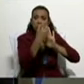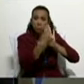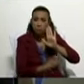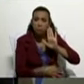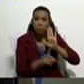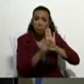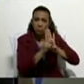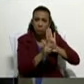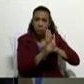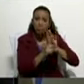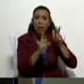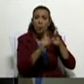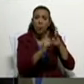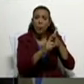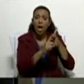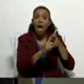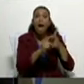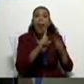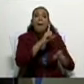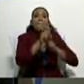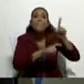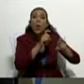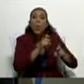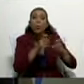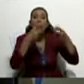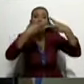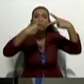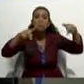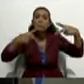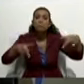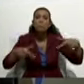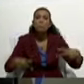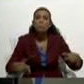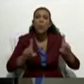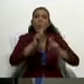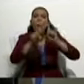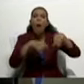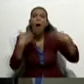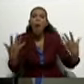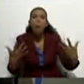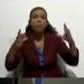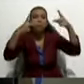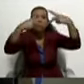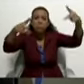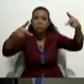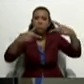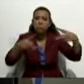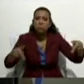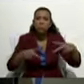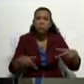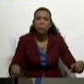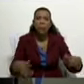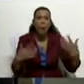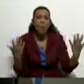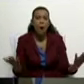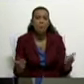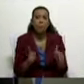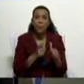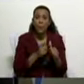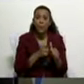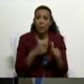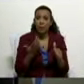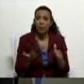constitucionalmente el contenido de las interrogantes cuyo tenor es el siguiente.